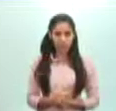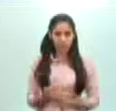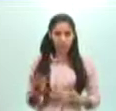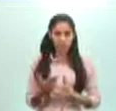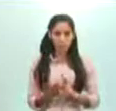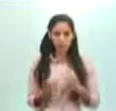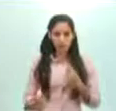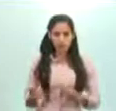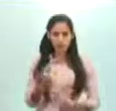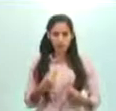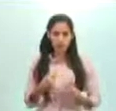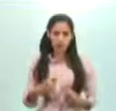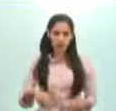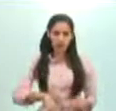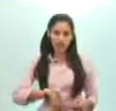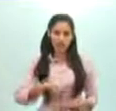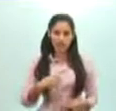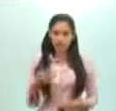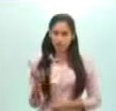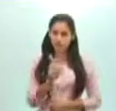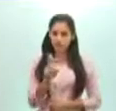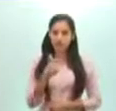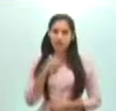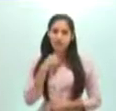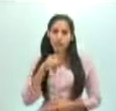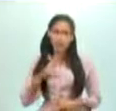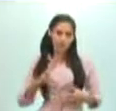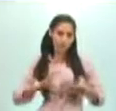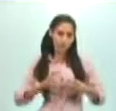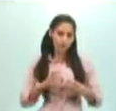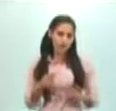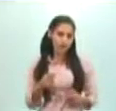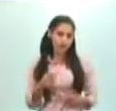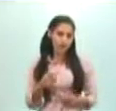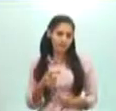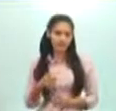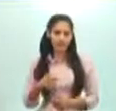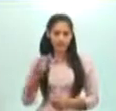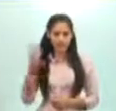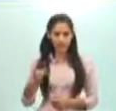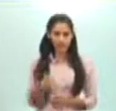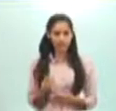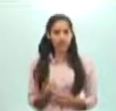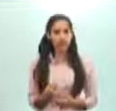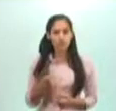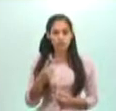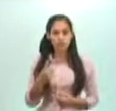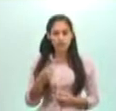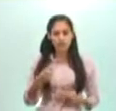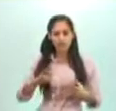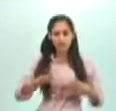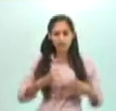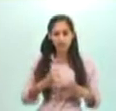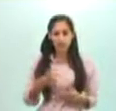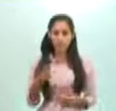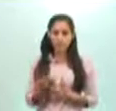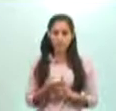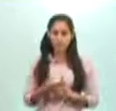ellos, el arte no sería una manera de acercarse a la realidad, sino una vía para escapar de